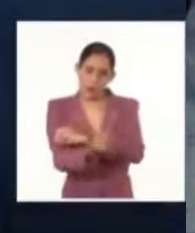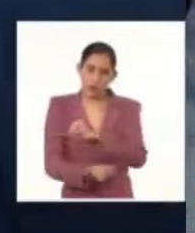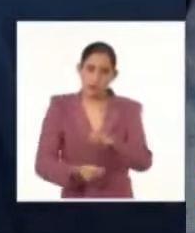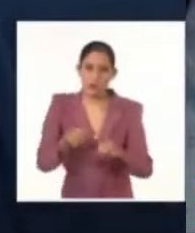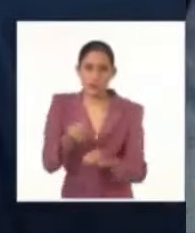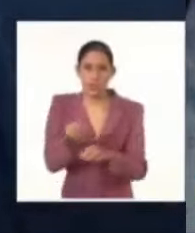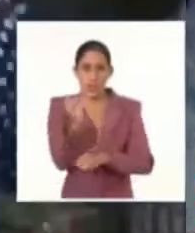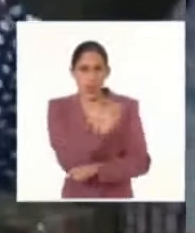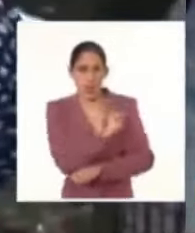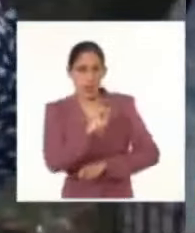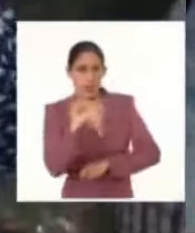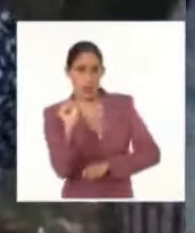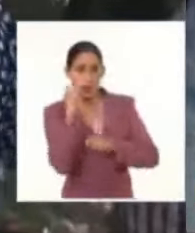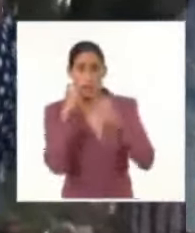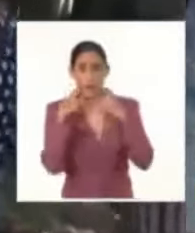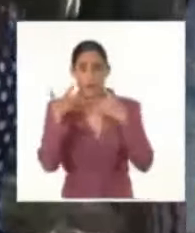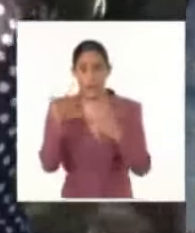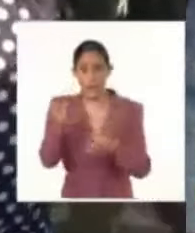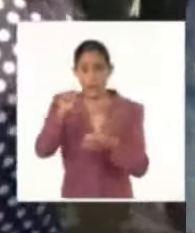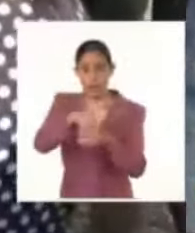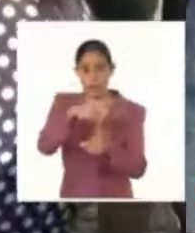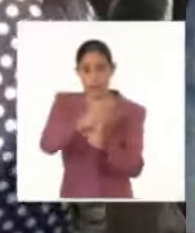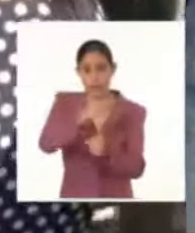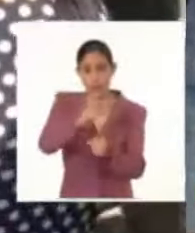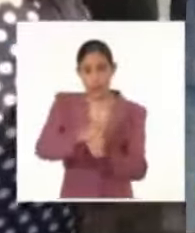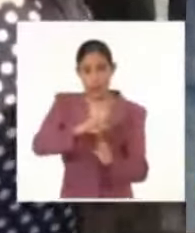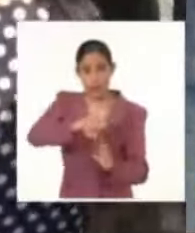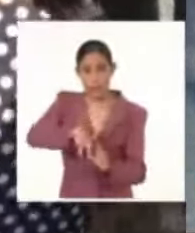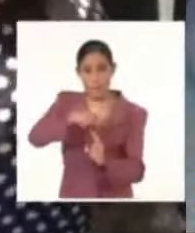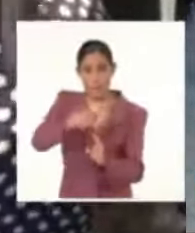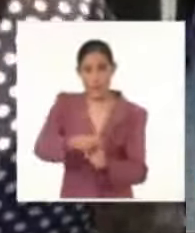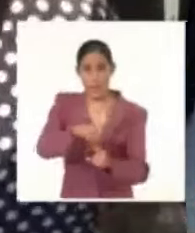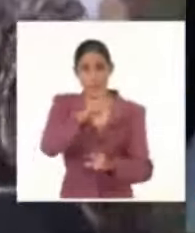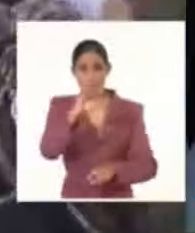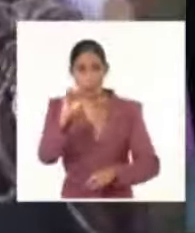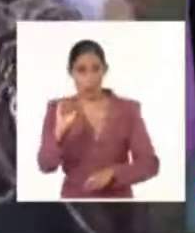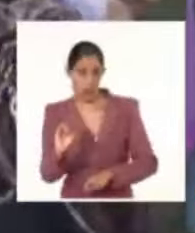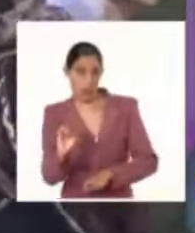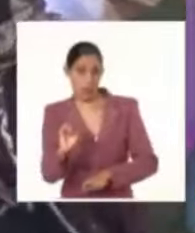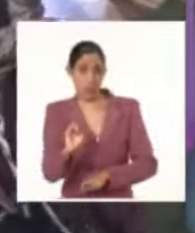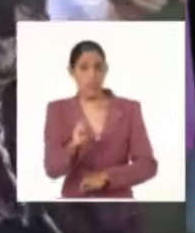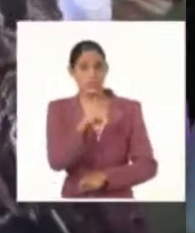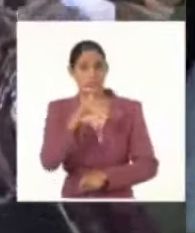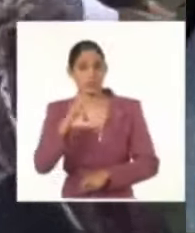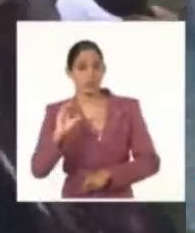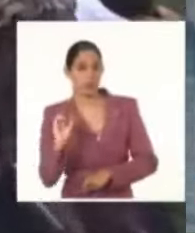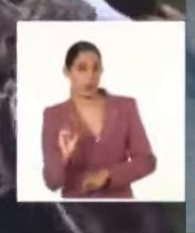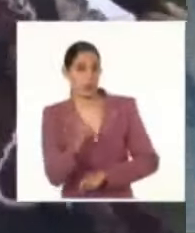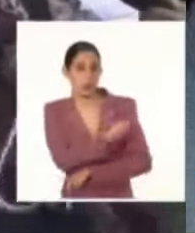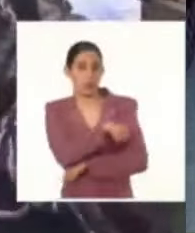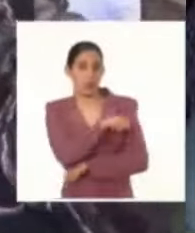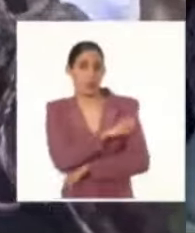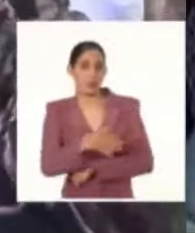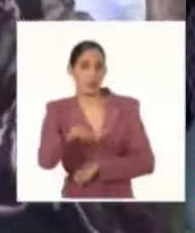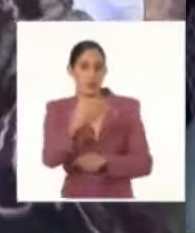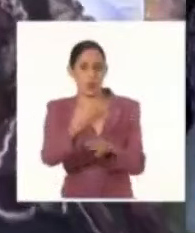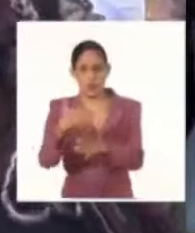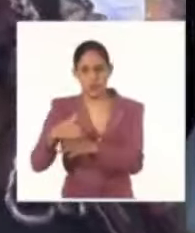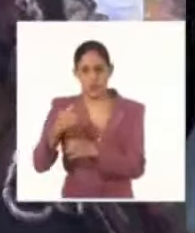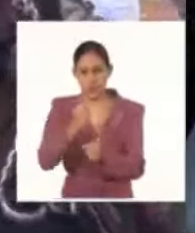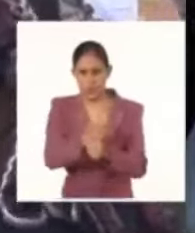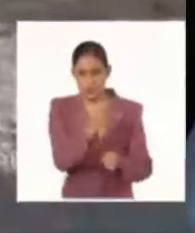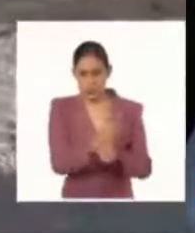logrado incorporar al trabajo más de 90 de sus 650 pobladores, muchos de ellos en labores vinculadas